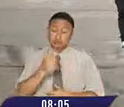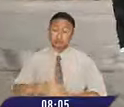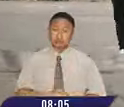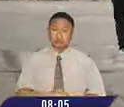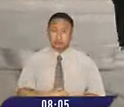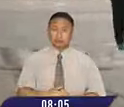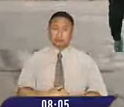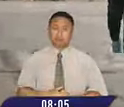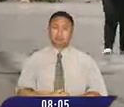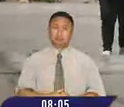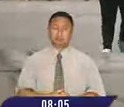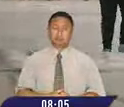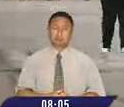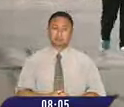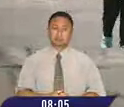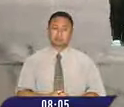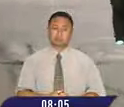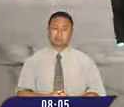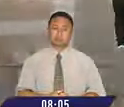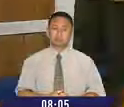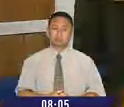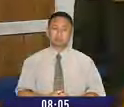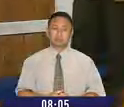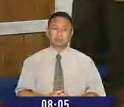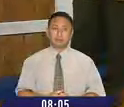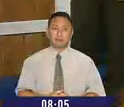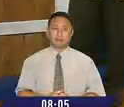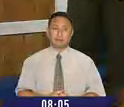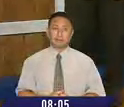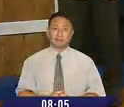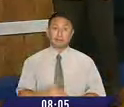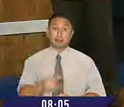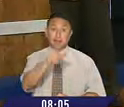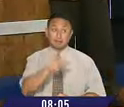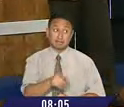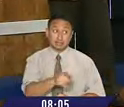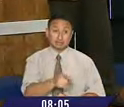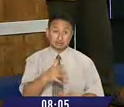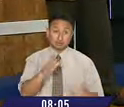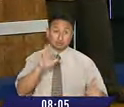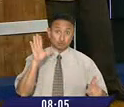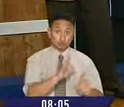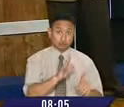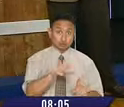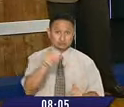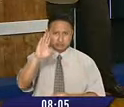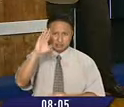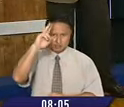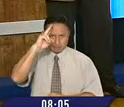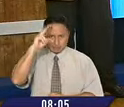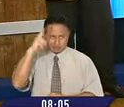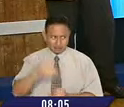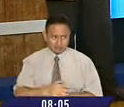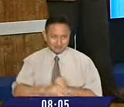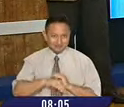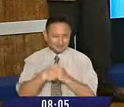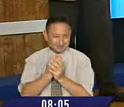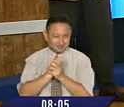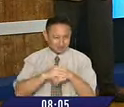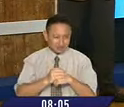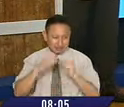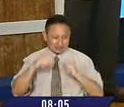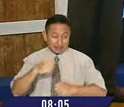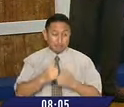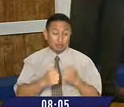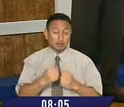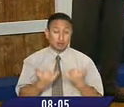Quito informó Adriana Rojas. Pillos que amedrentan a la ciudadanía, pillos que abusan evidentemente del problema que